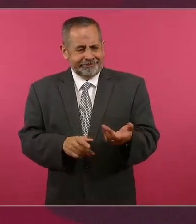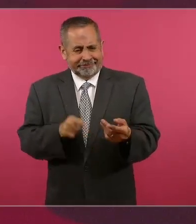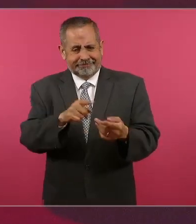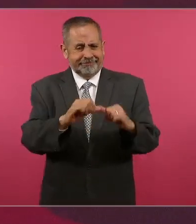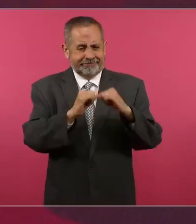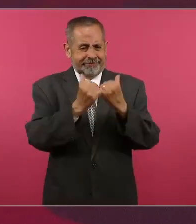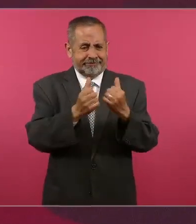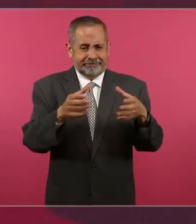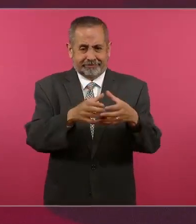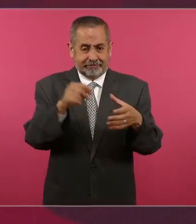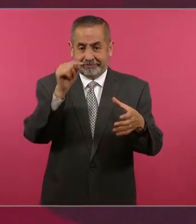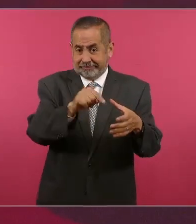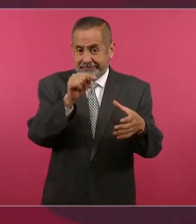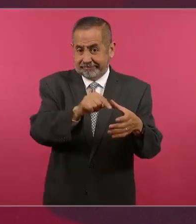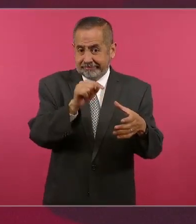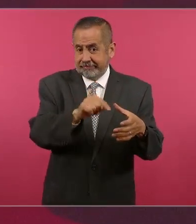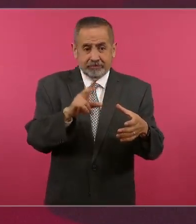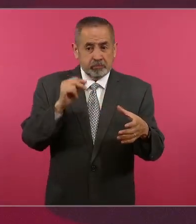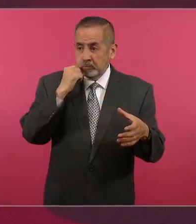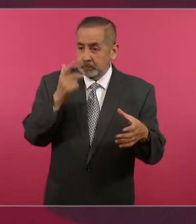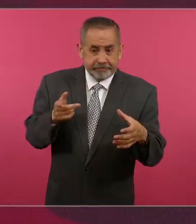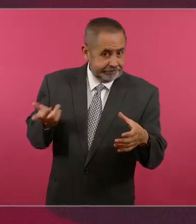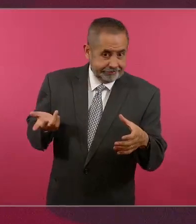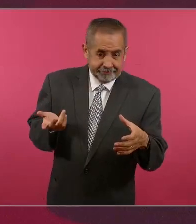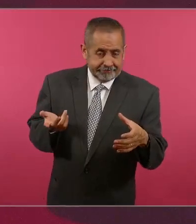se han opuesto a